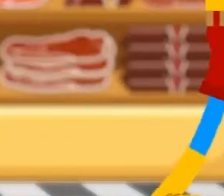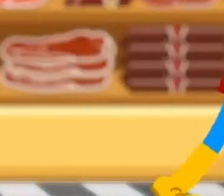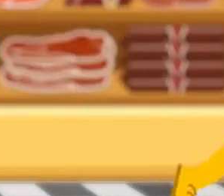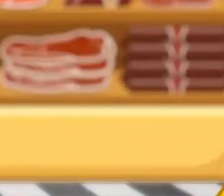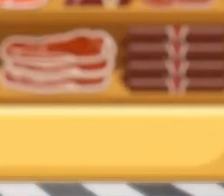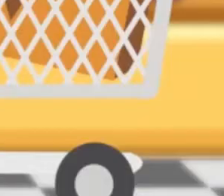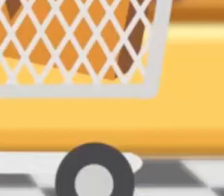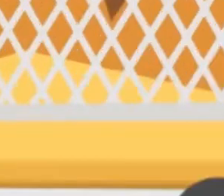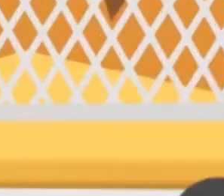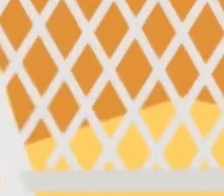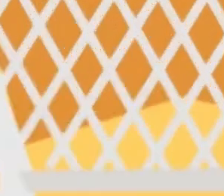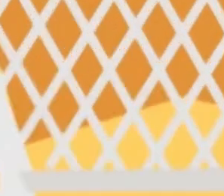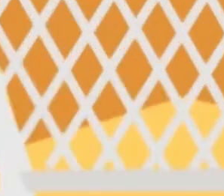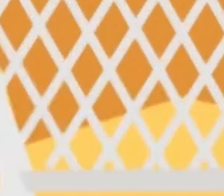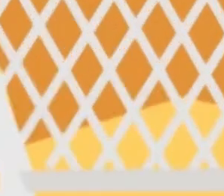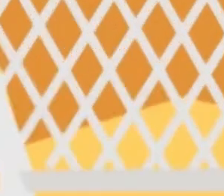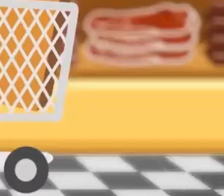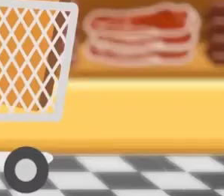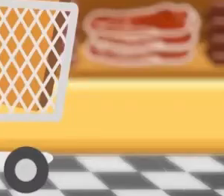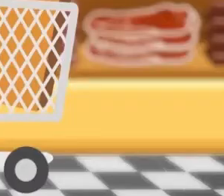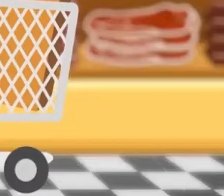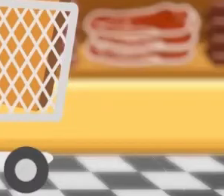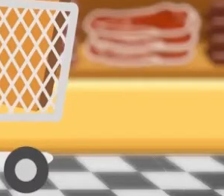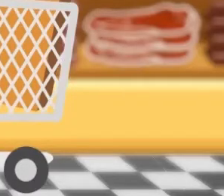Rufino, se te quedó el...